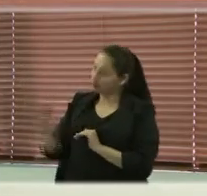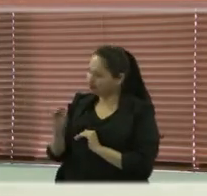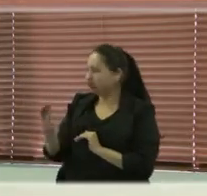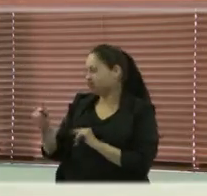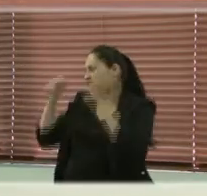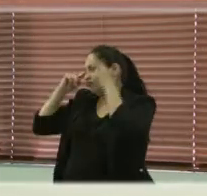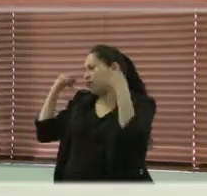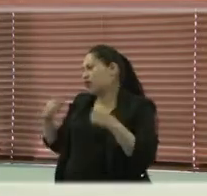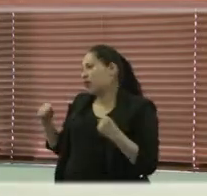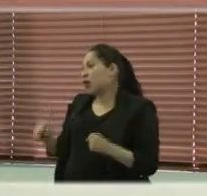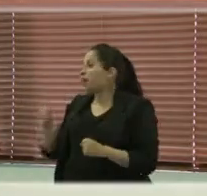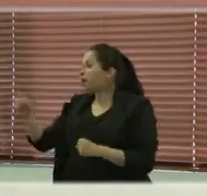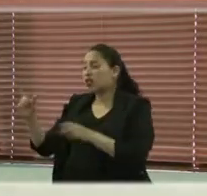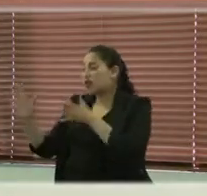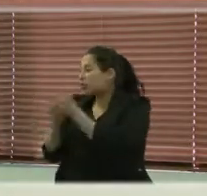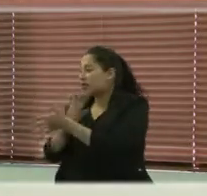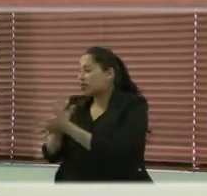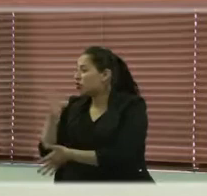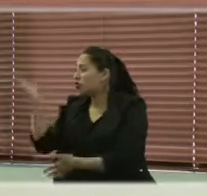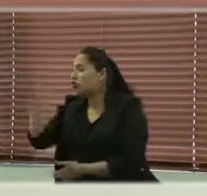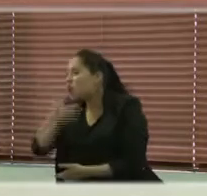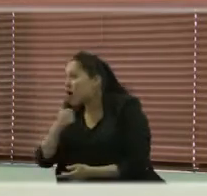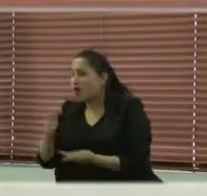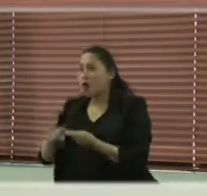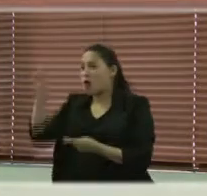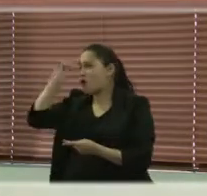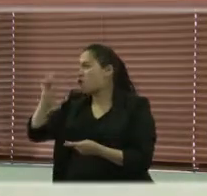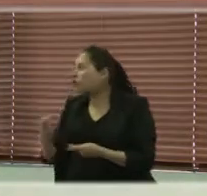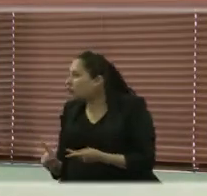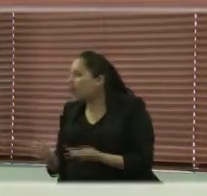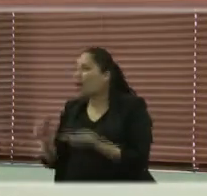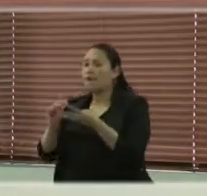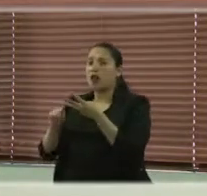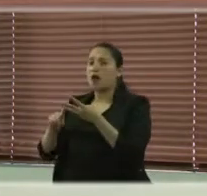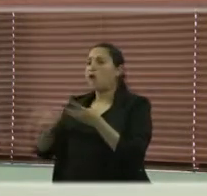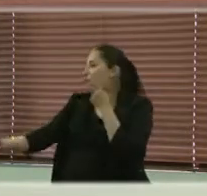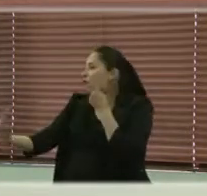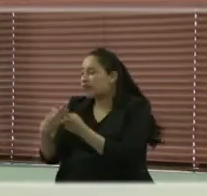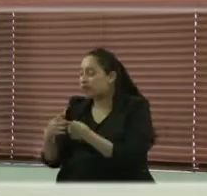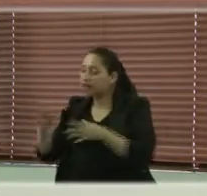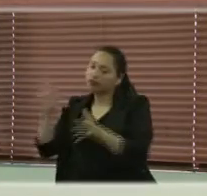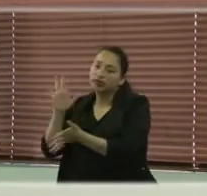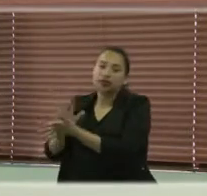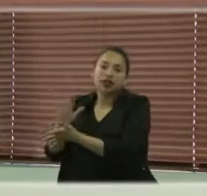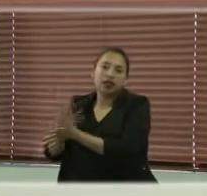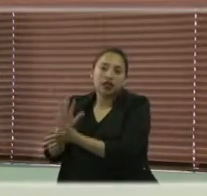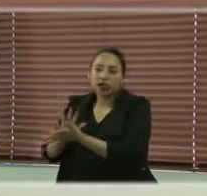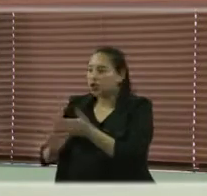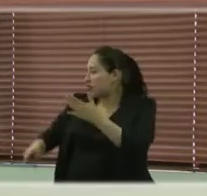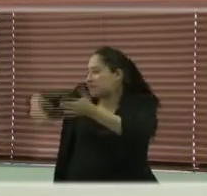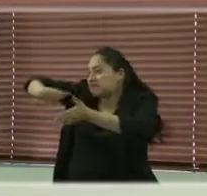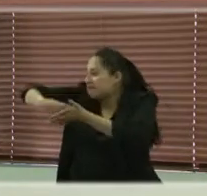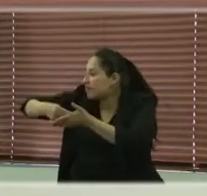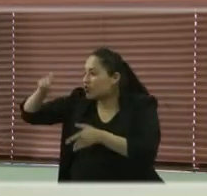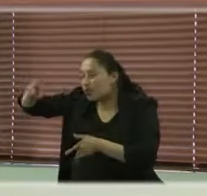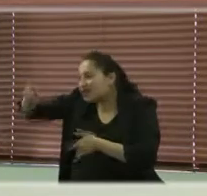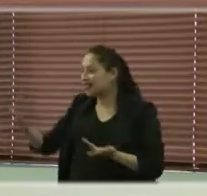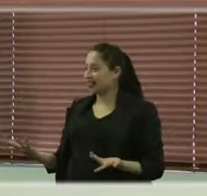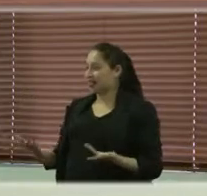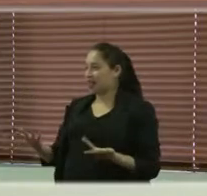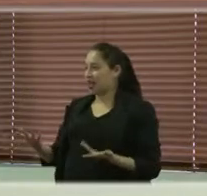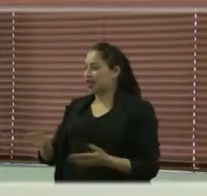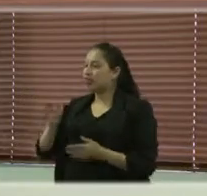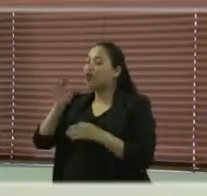veinte no lo incluyan en en lugar de de hacer esfuerzos que tal vez no redunden en en un efecto para el comité